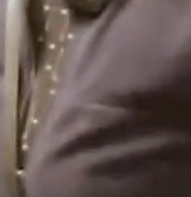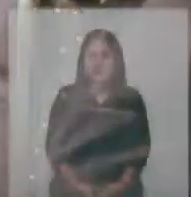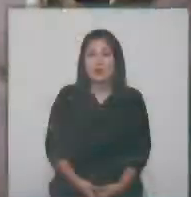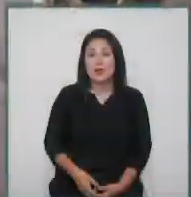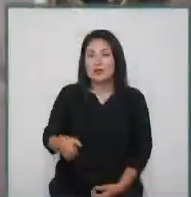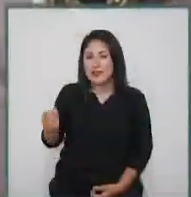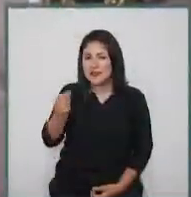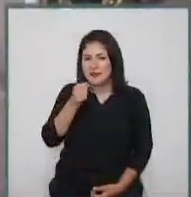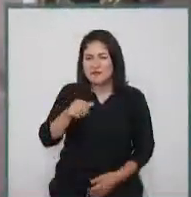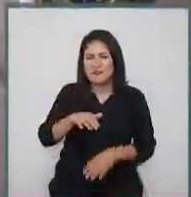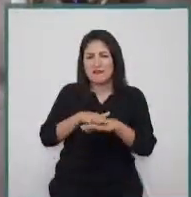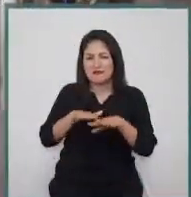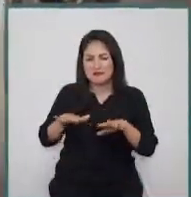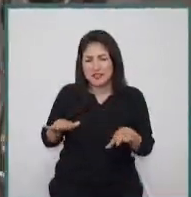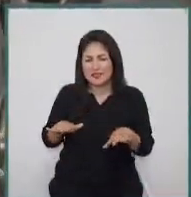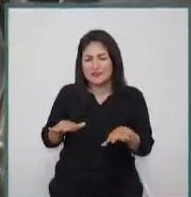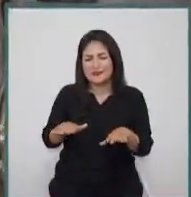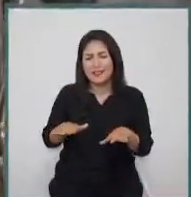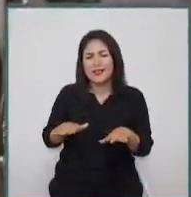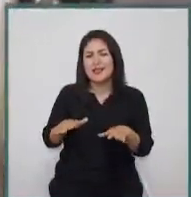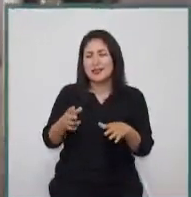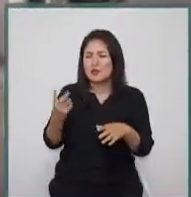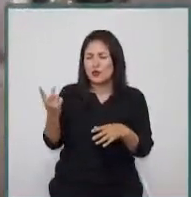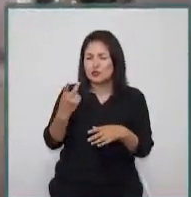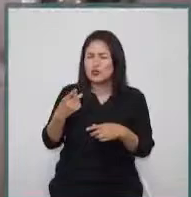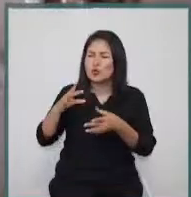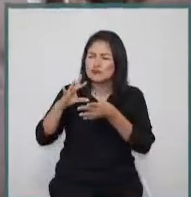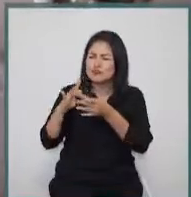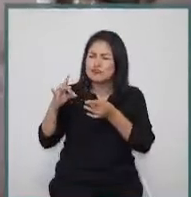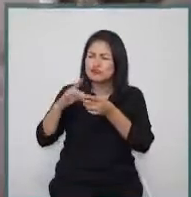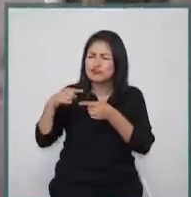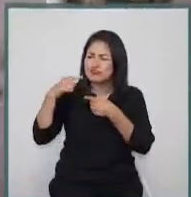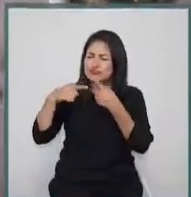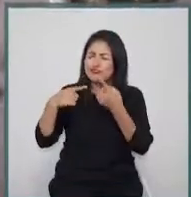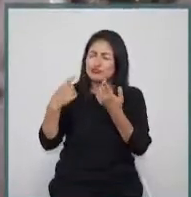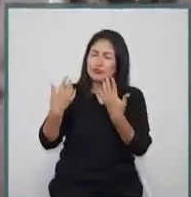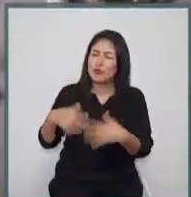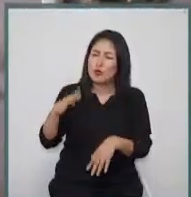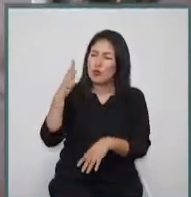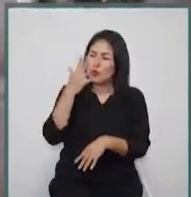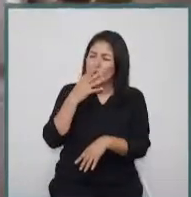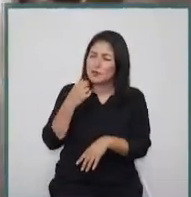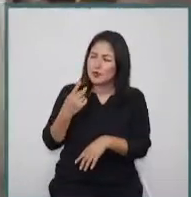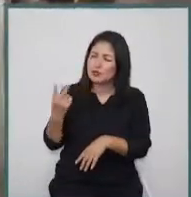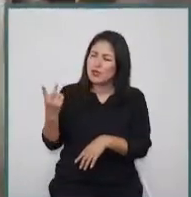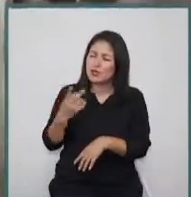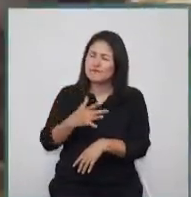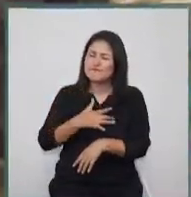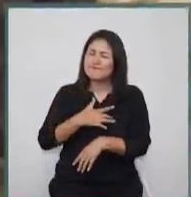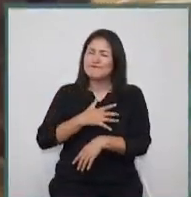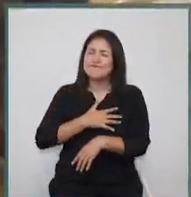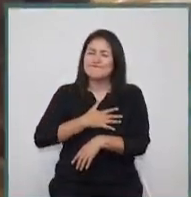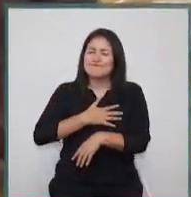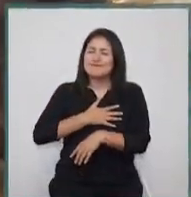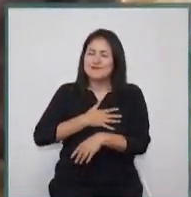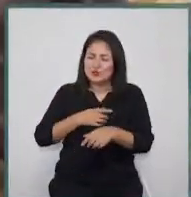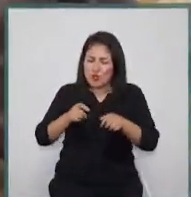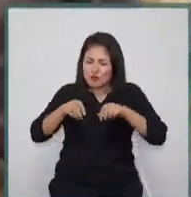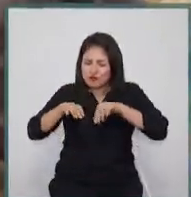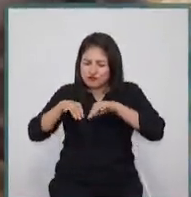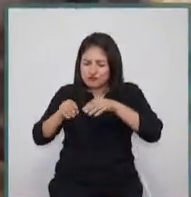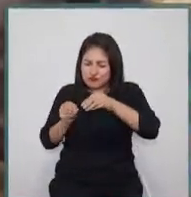Para cerrar este bloque tan bonito, hemos escuchado una historia hermosa de cómo a ellos les ha nacido la fabricación de